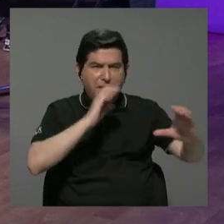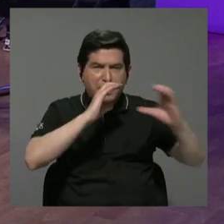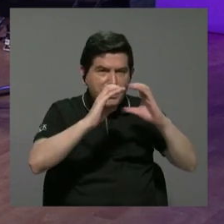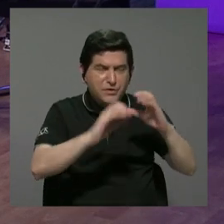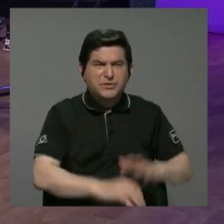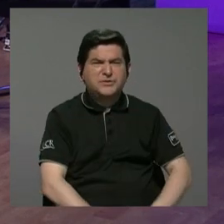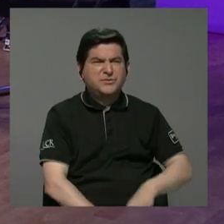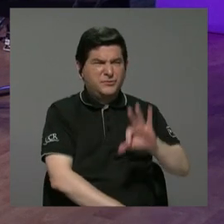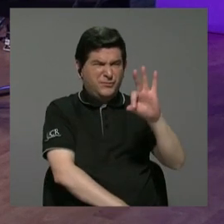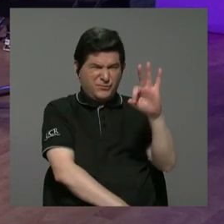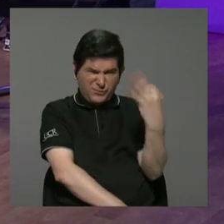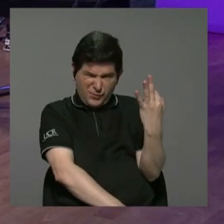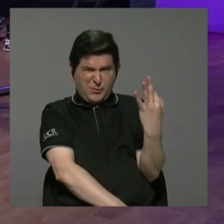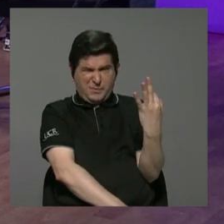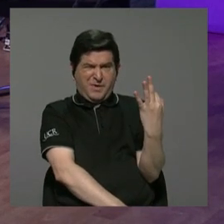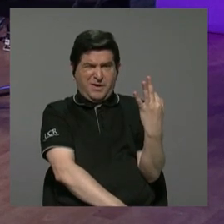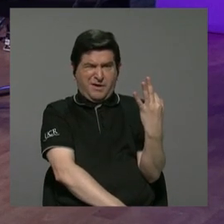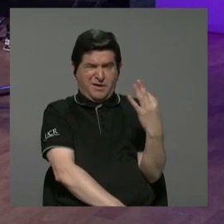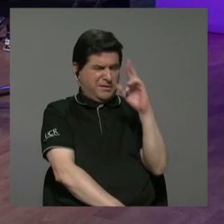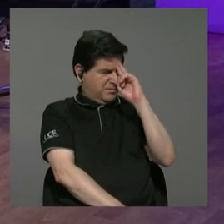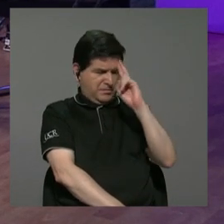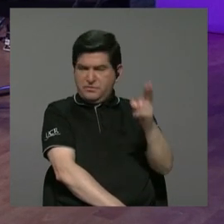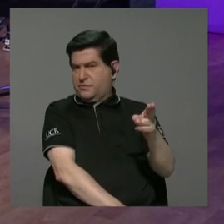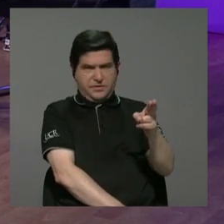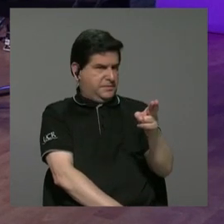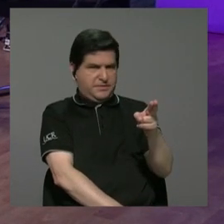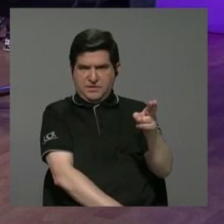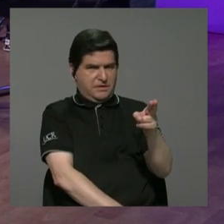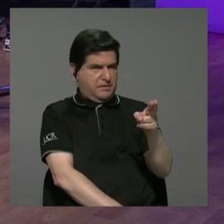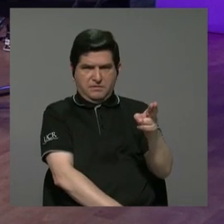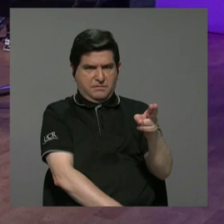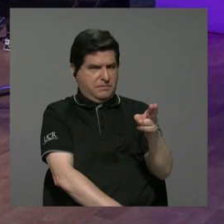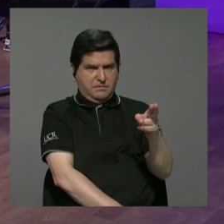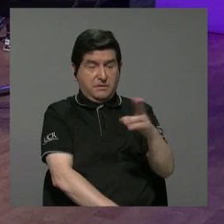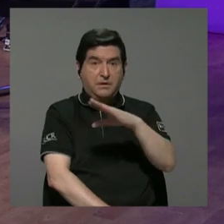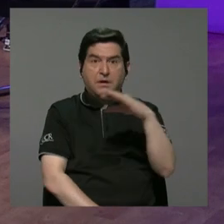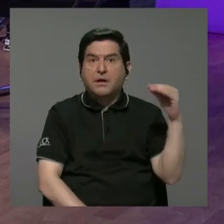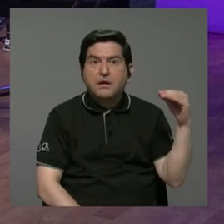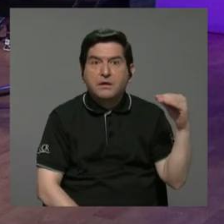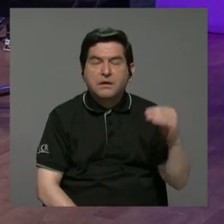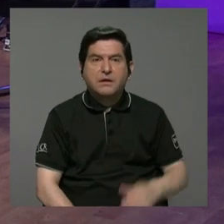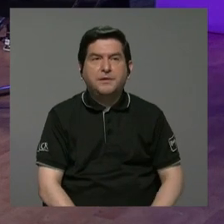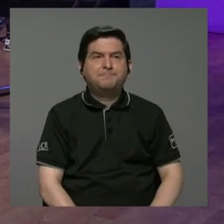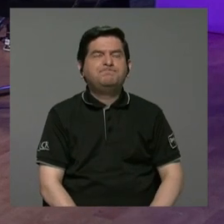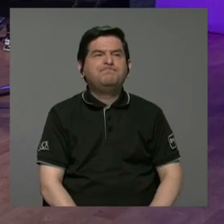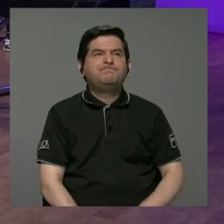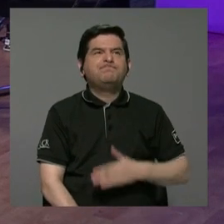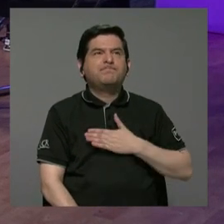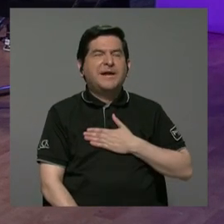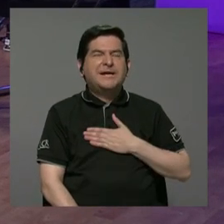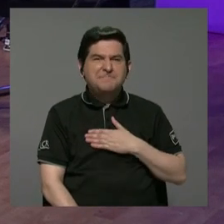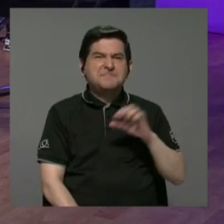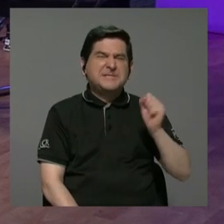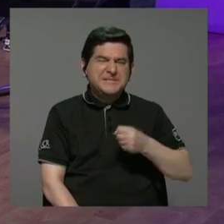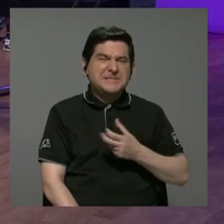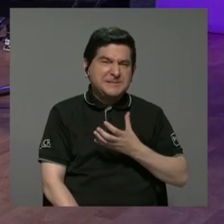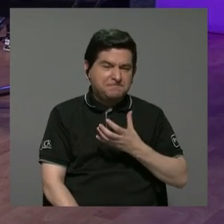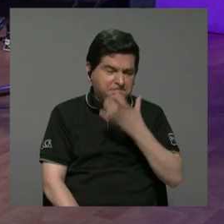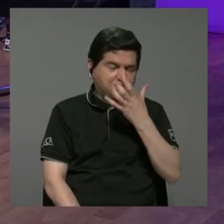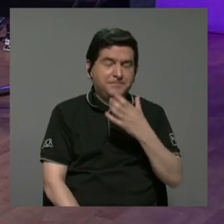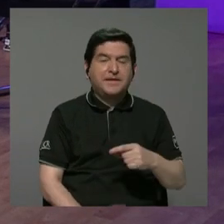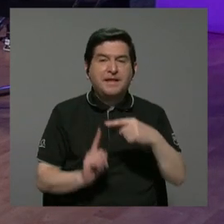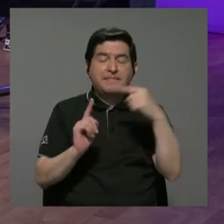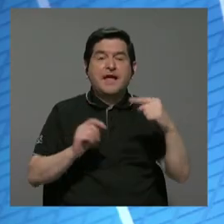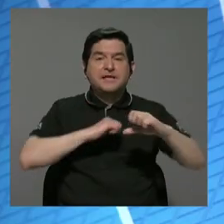una forma irrespetuosa, ¿verdad?, y que es, digamos, lo que a mí me ha molestado desde que estábamos